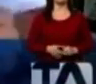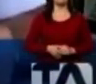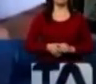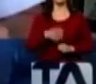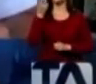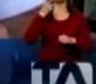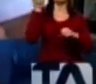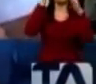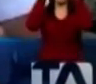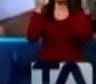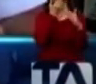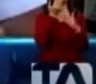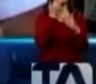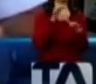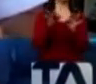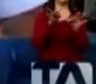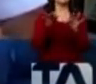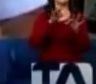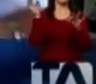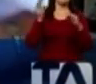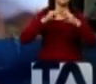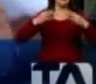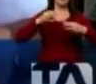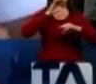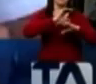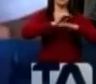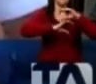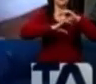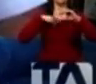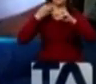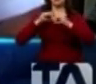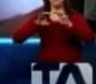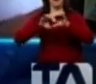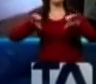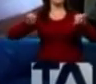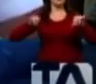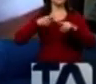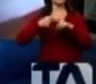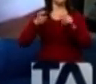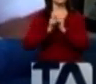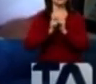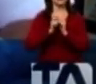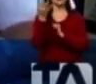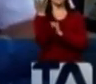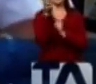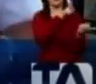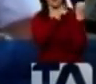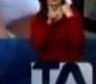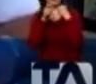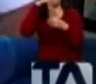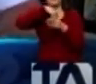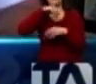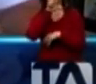mixta, de construcción mixta, con pues la aprehensión de 14 bultos con